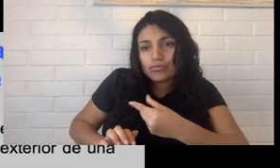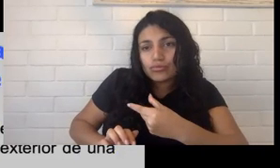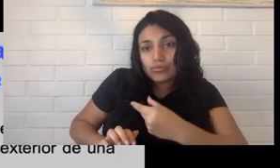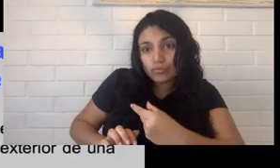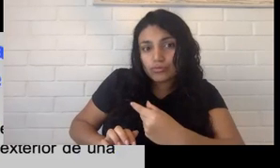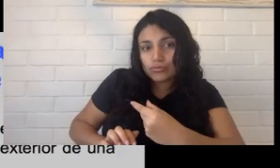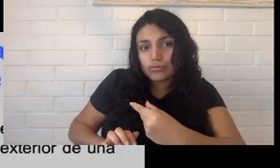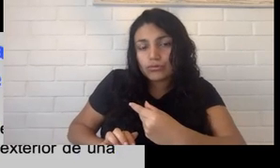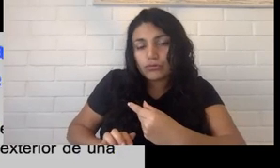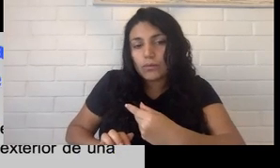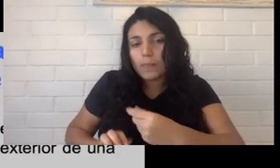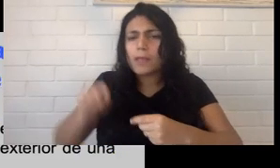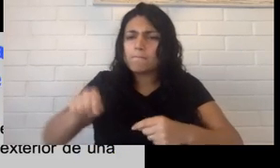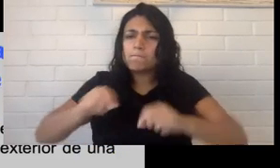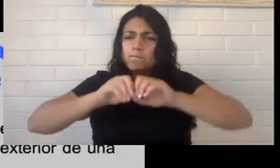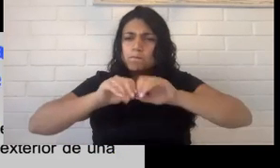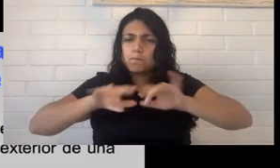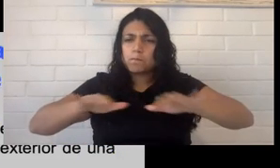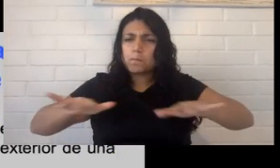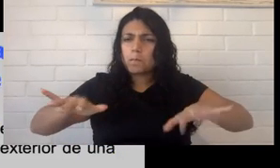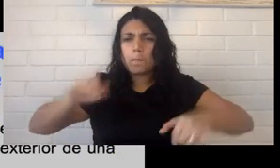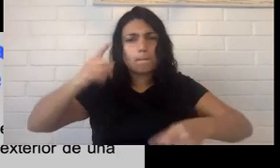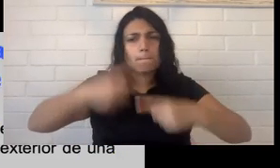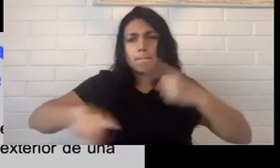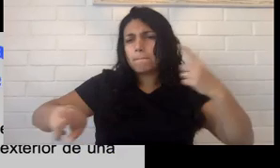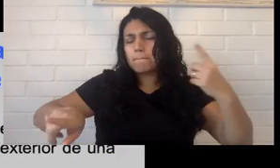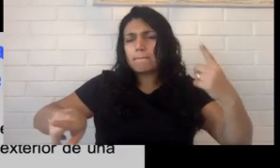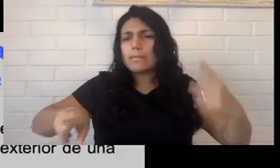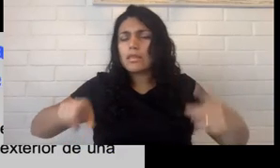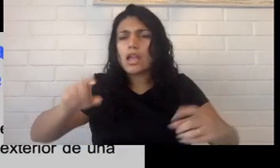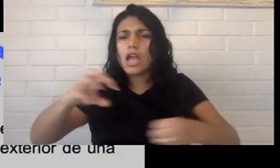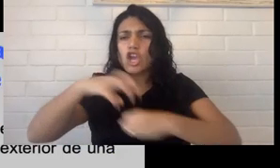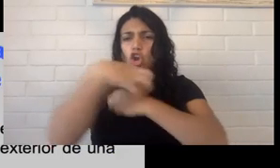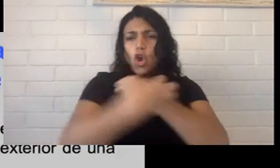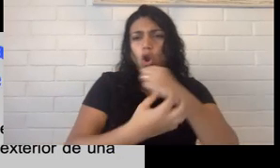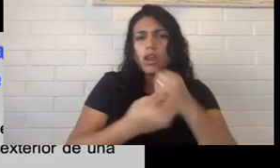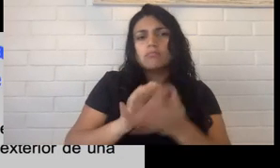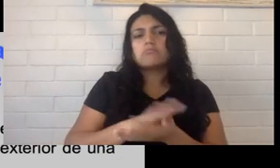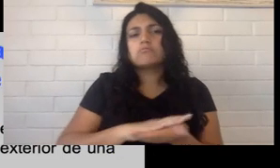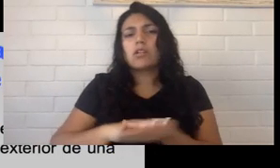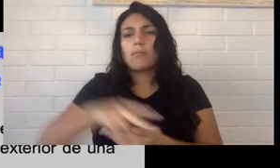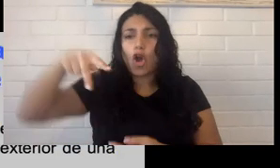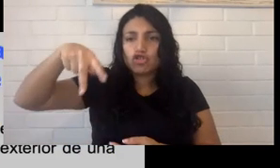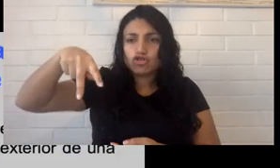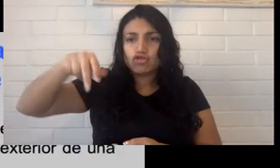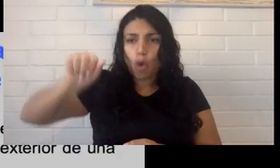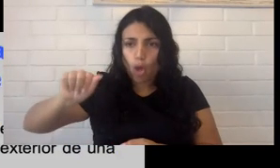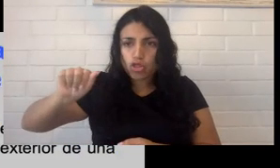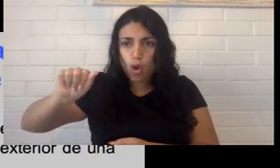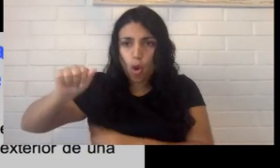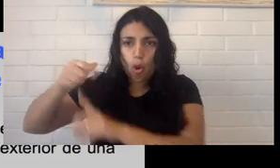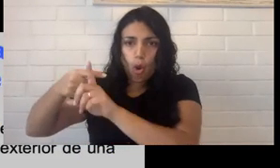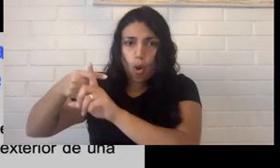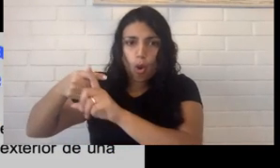hay una distribución desigual de iones. Entonces, el sodio, el ion sodio que se representa como Na+, el